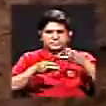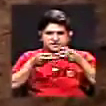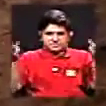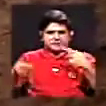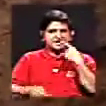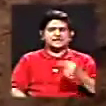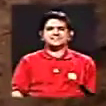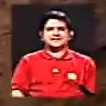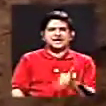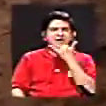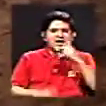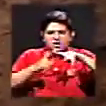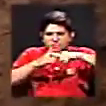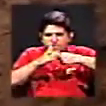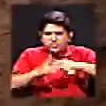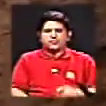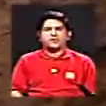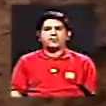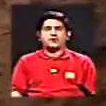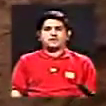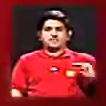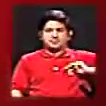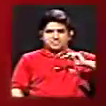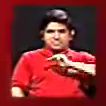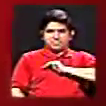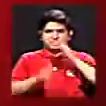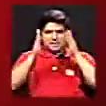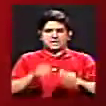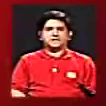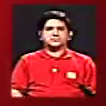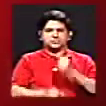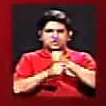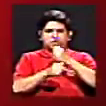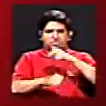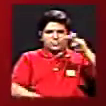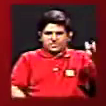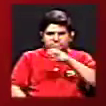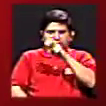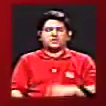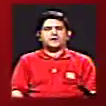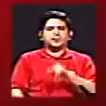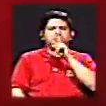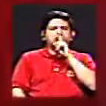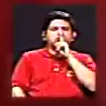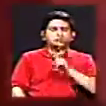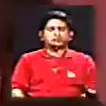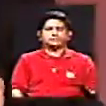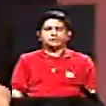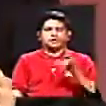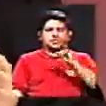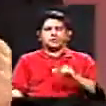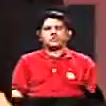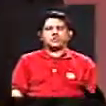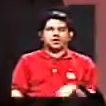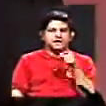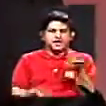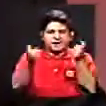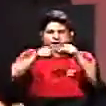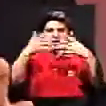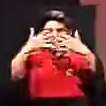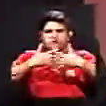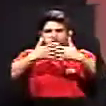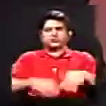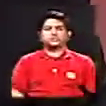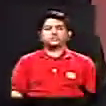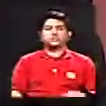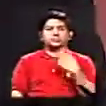mantenimiento. El ministro de Obras Públicas lo niega. La empresa mantiene silencio. Para hablar de este tema,